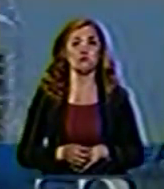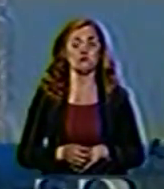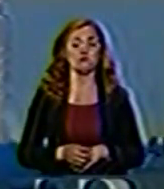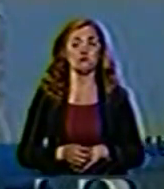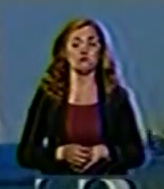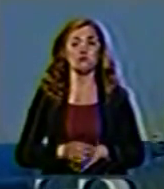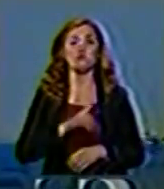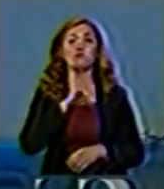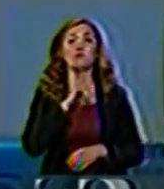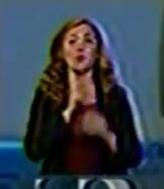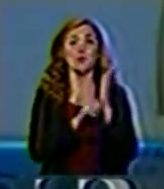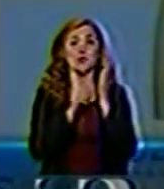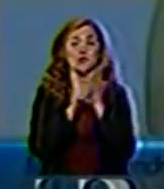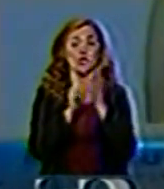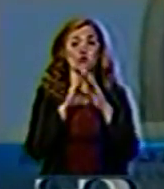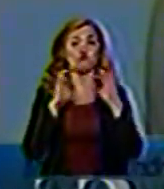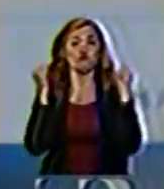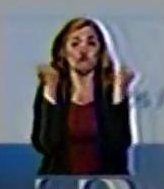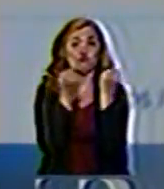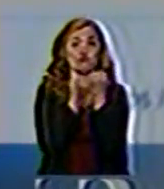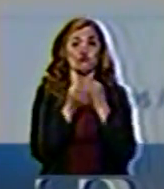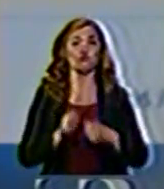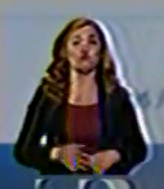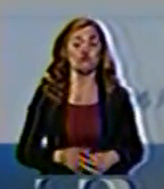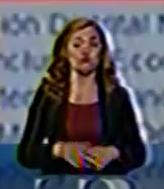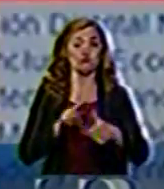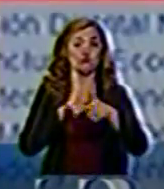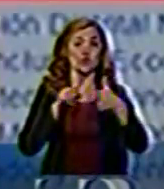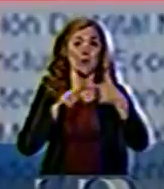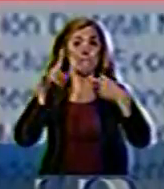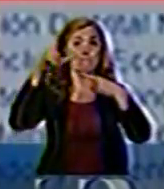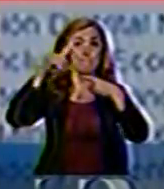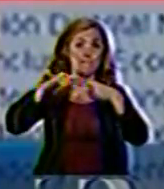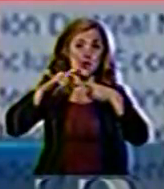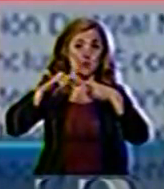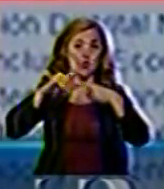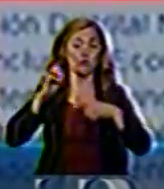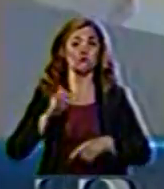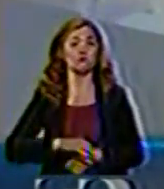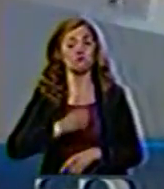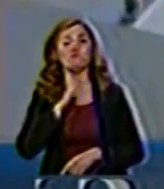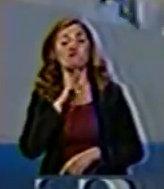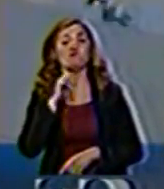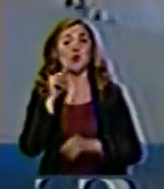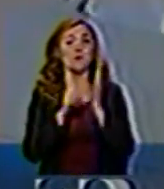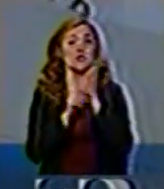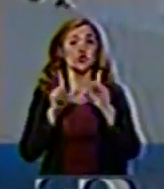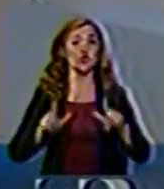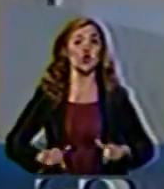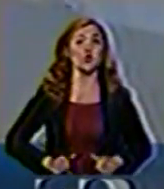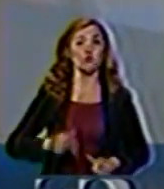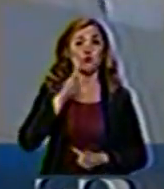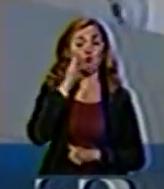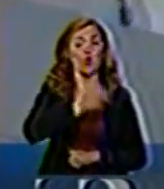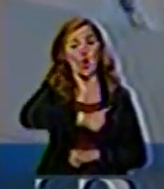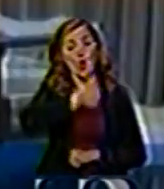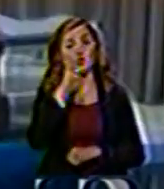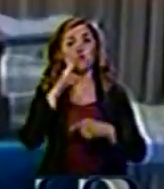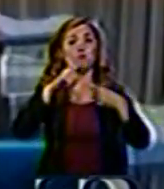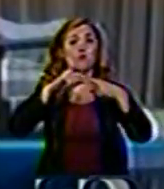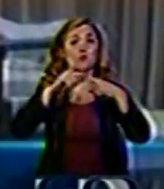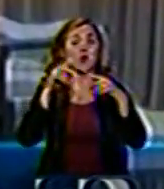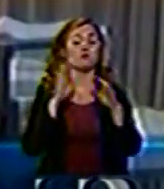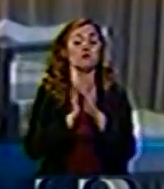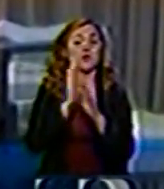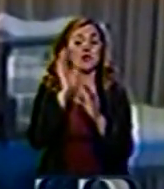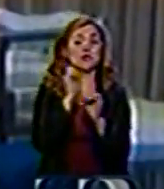Su tía en el Ministerio de Inclusión Económica y Social, al igual que su primo. Otra tía en el Ministerio de Salud Pública y otro primo en el